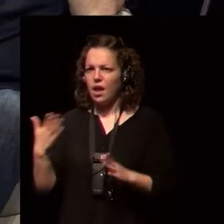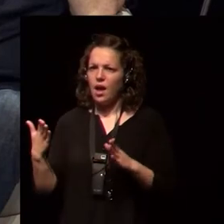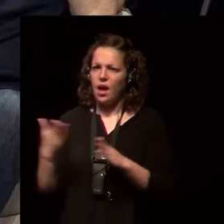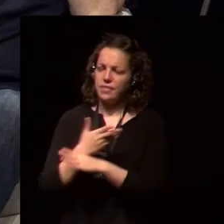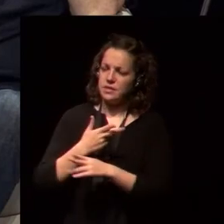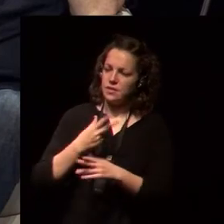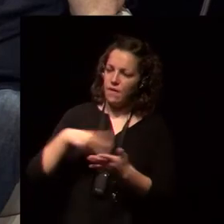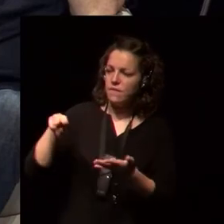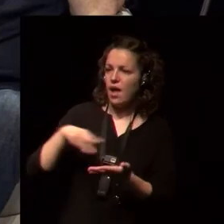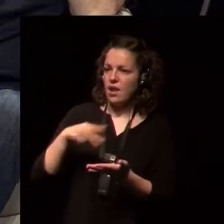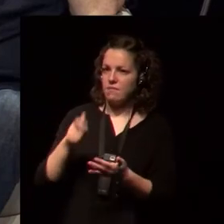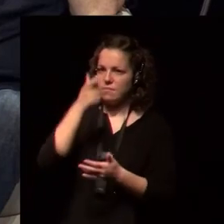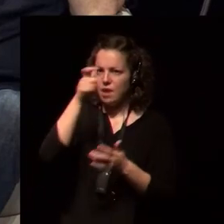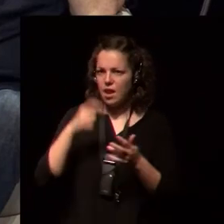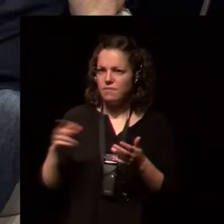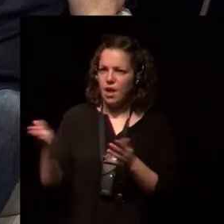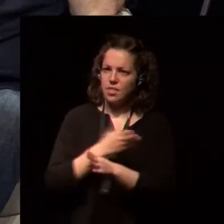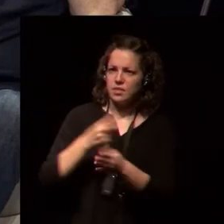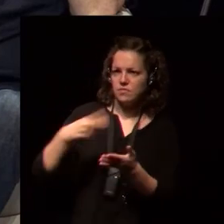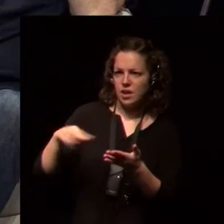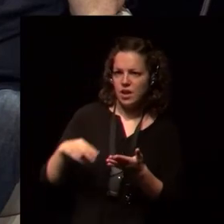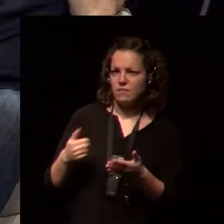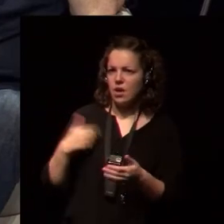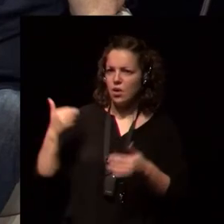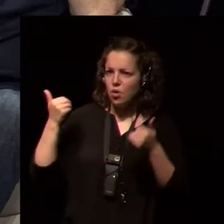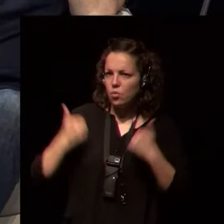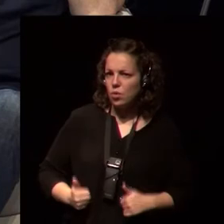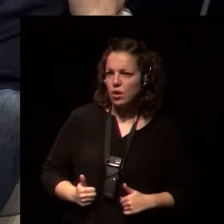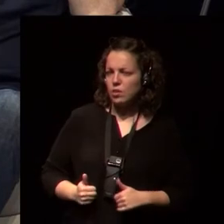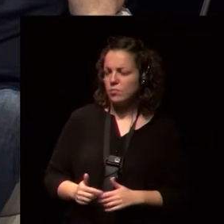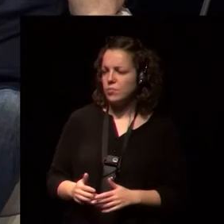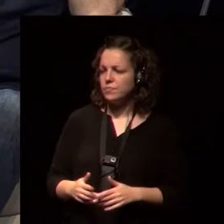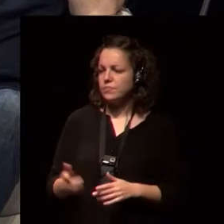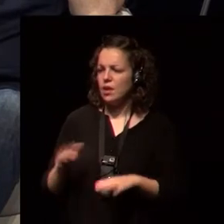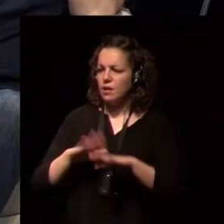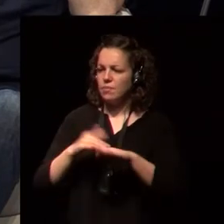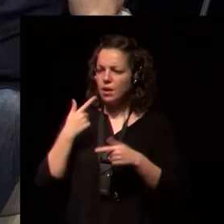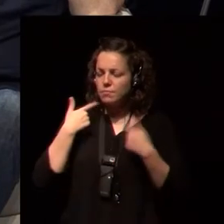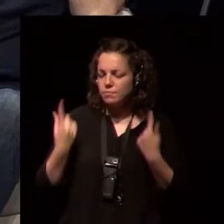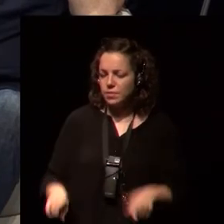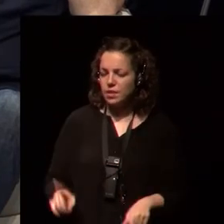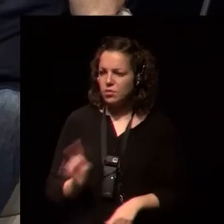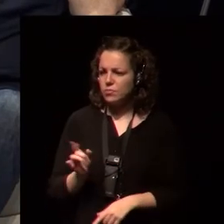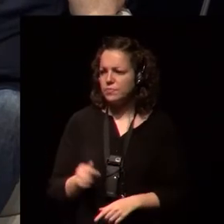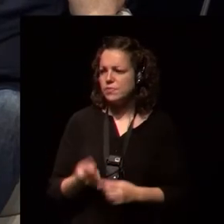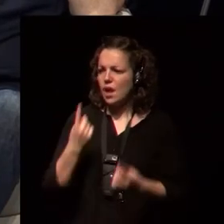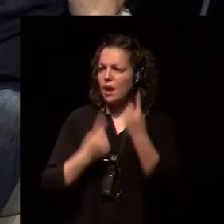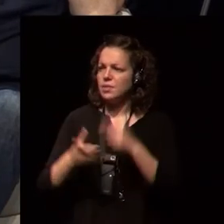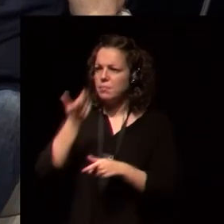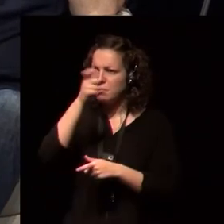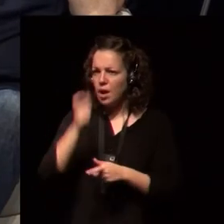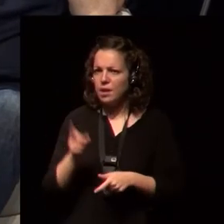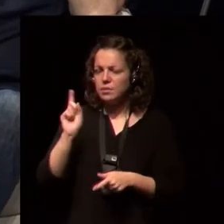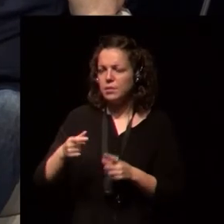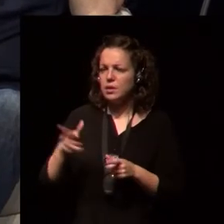antes de la palabra, ya se bailaba. Entonces, ese retomar el cuerpo y la esencia para no perdernos a veces en palabras,